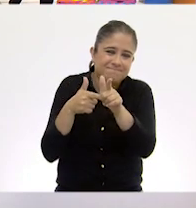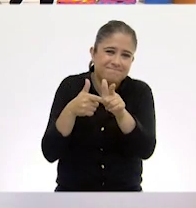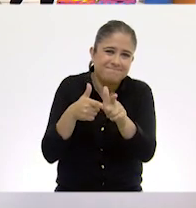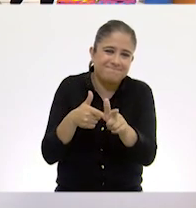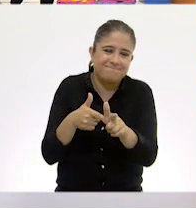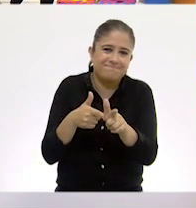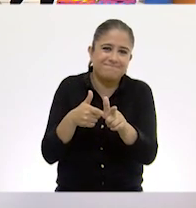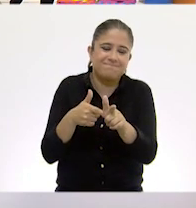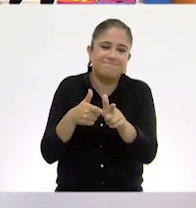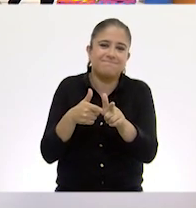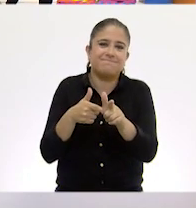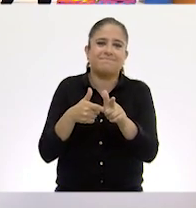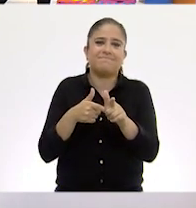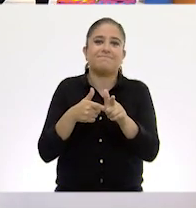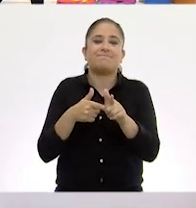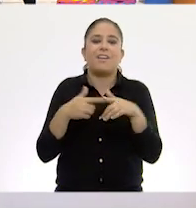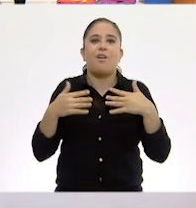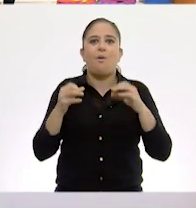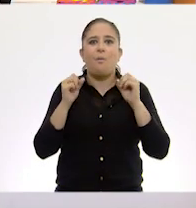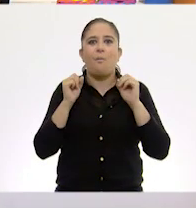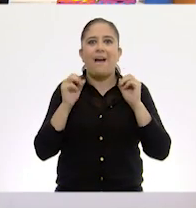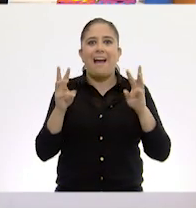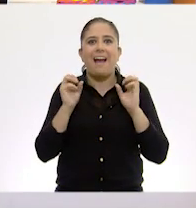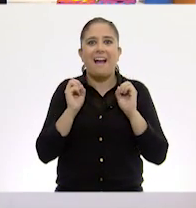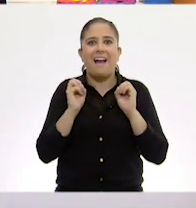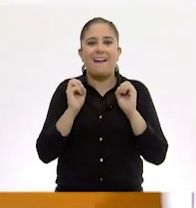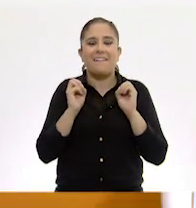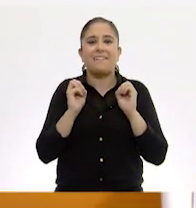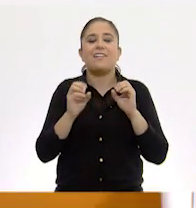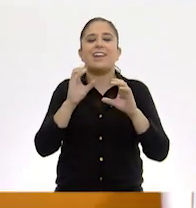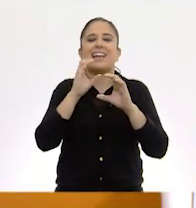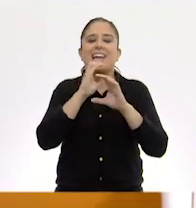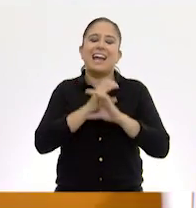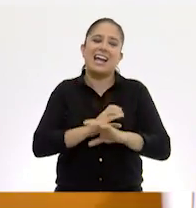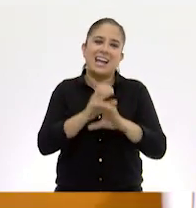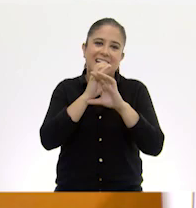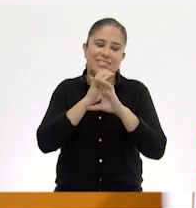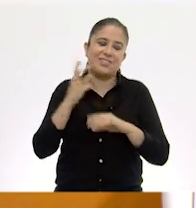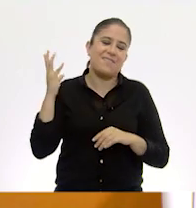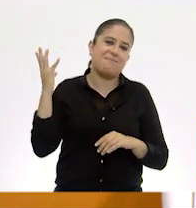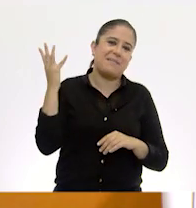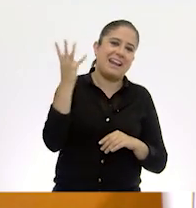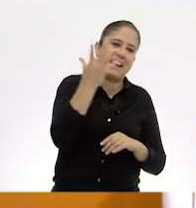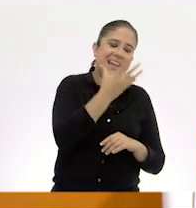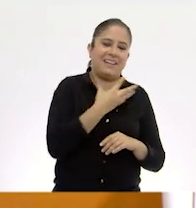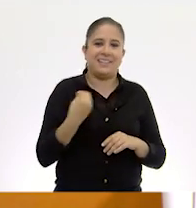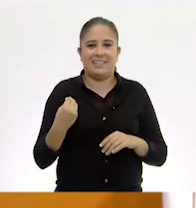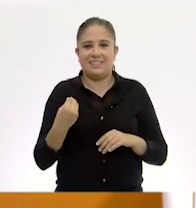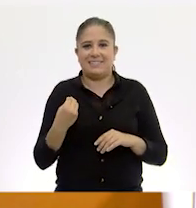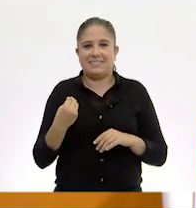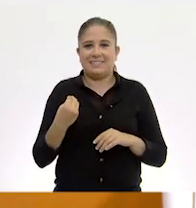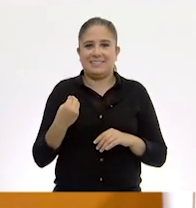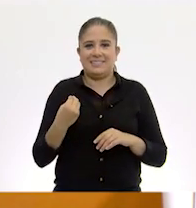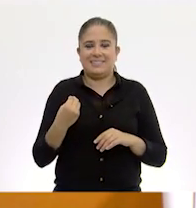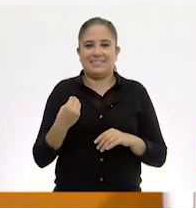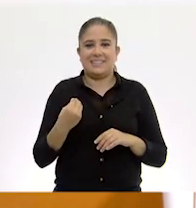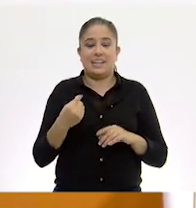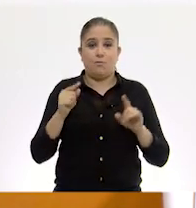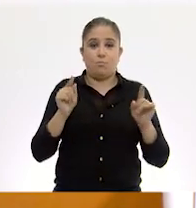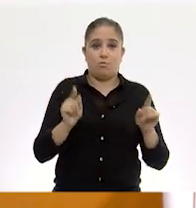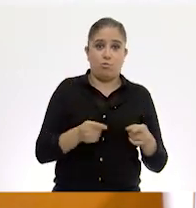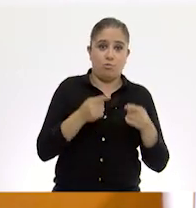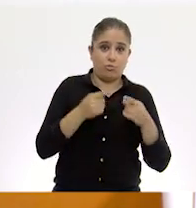Siempre es... Ahí está. ¡Wow! Una canción maravillosa. La